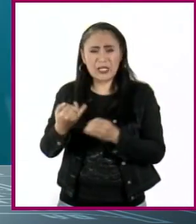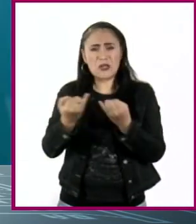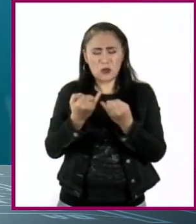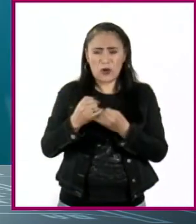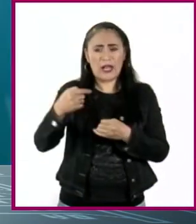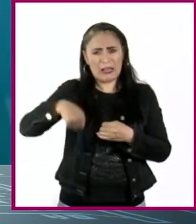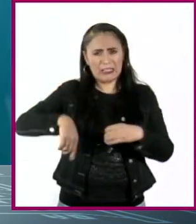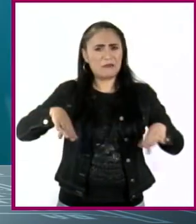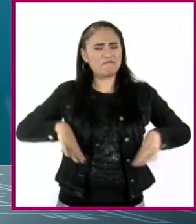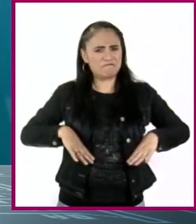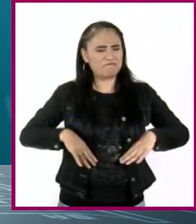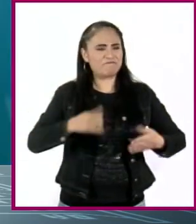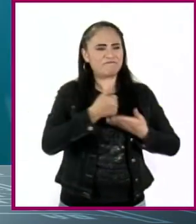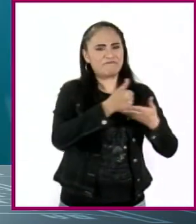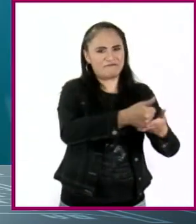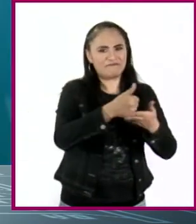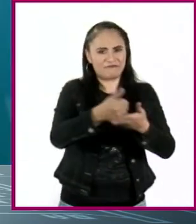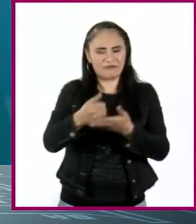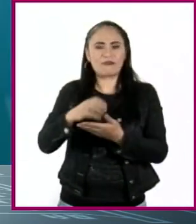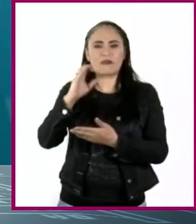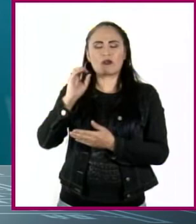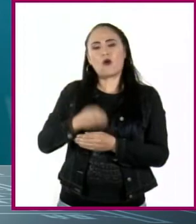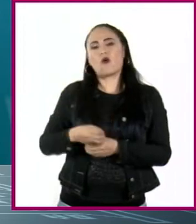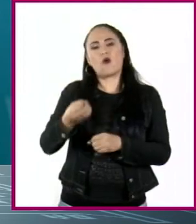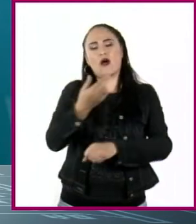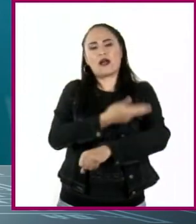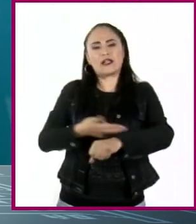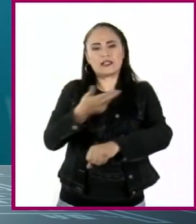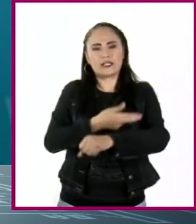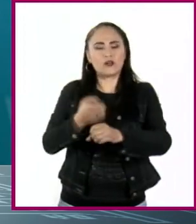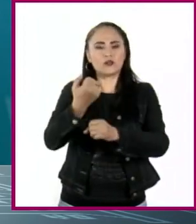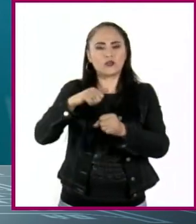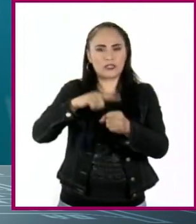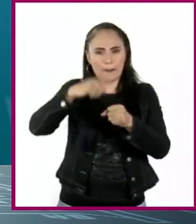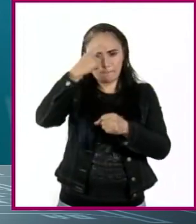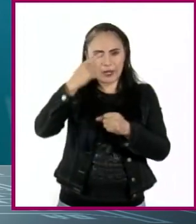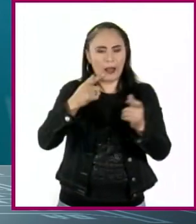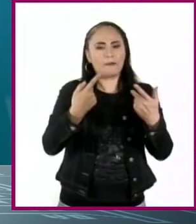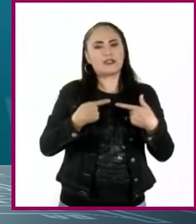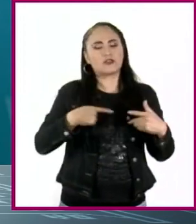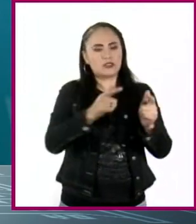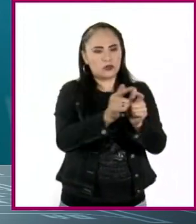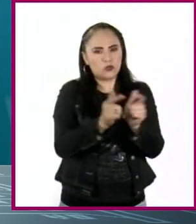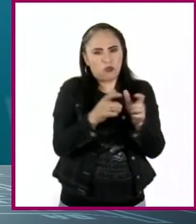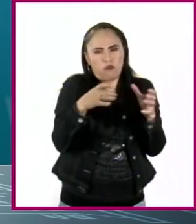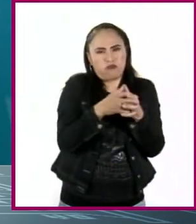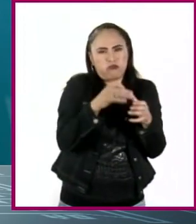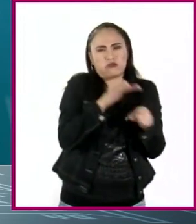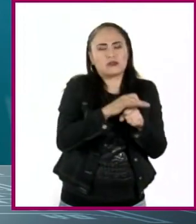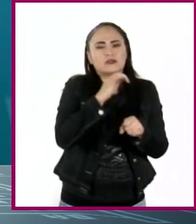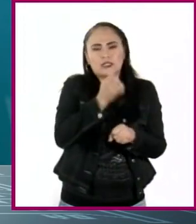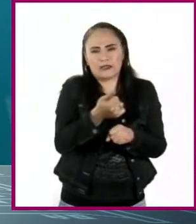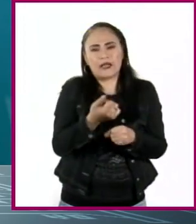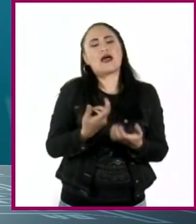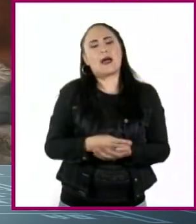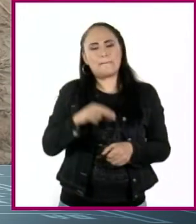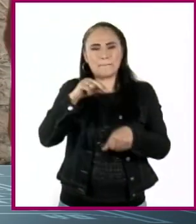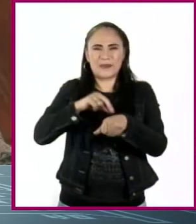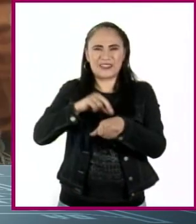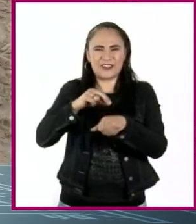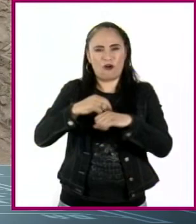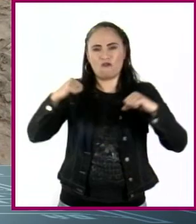vulnerables. Un ejemplo de la organización social para el apoyo de las personas vulnerables son los jóvenes que forman parte de Médicos Sin